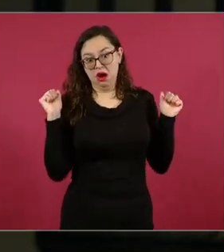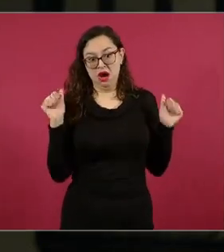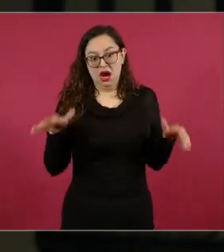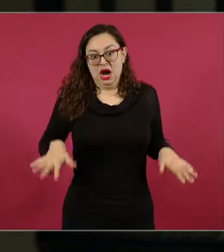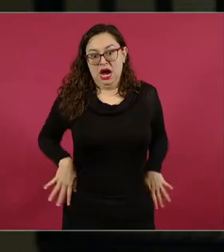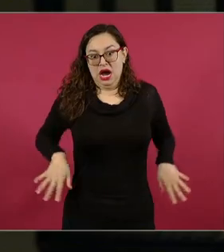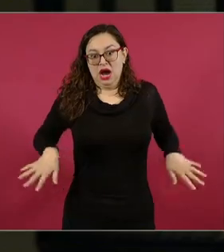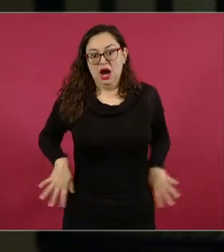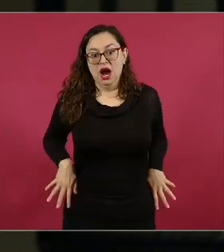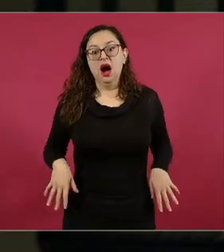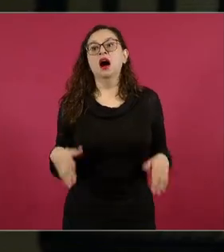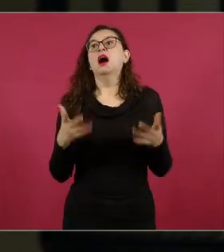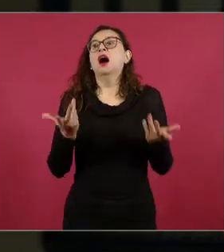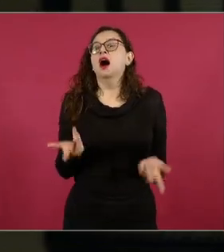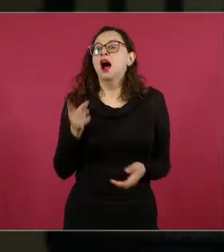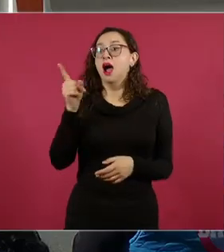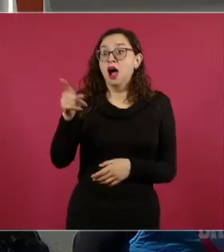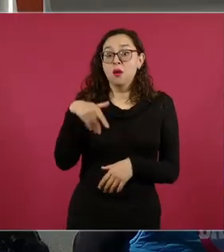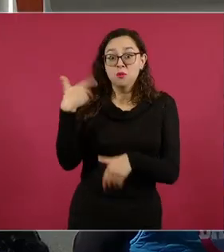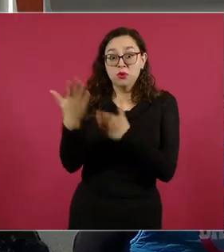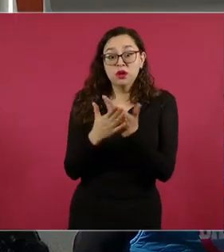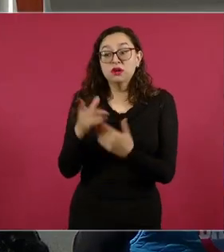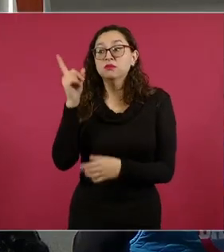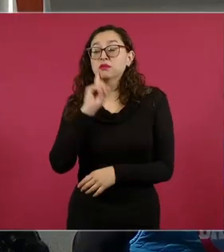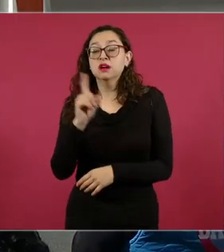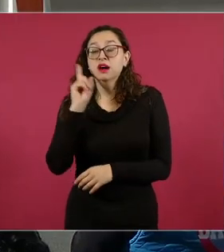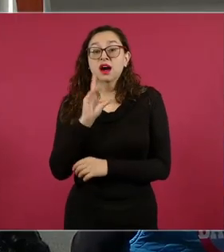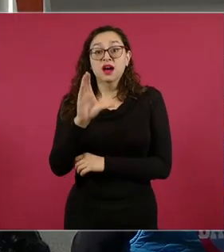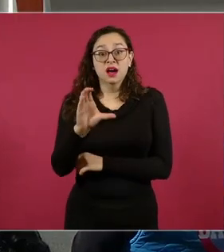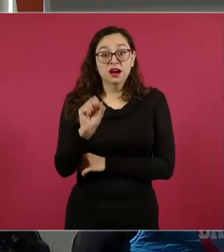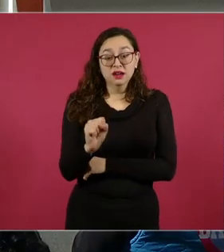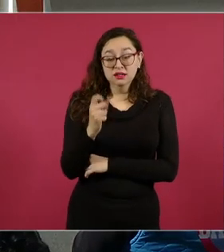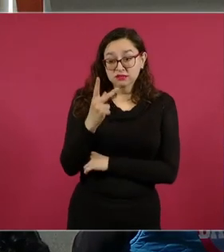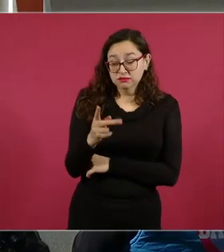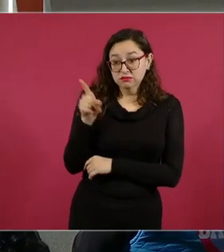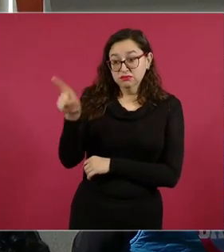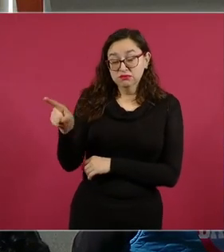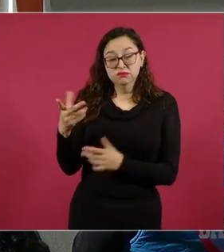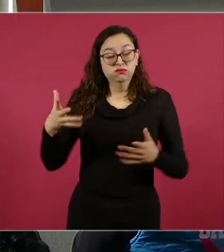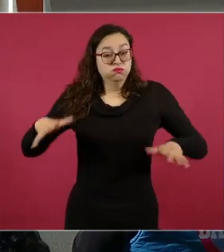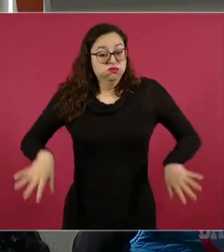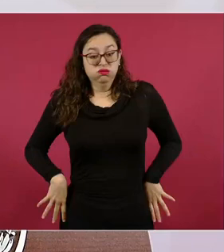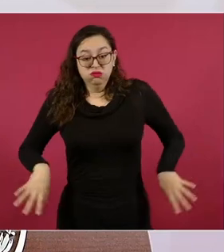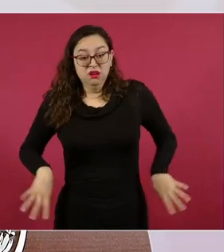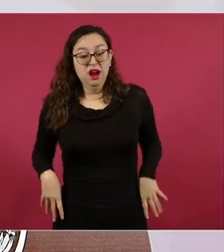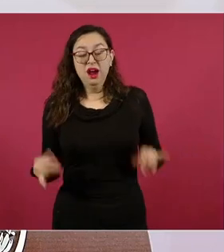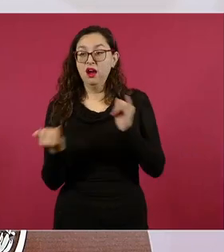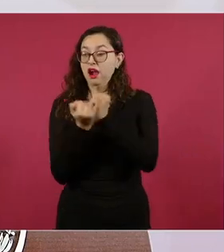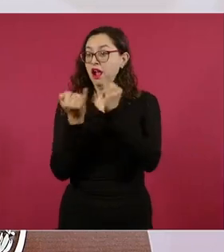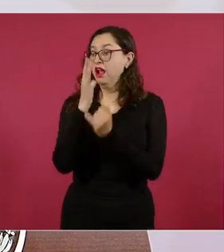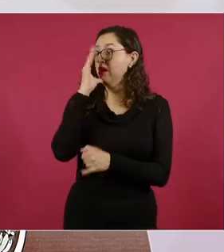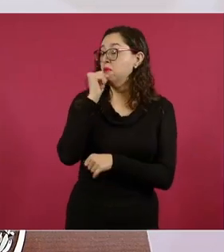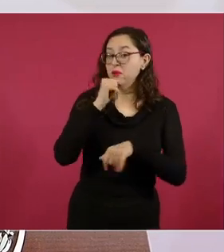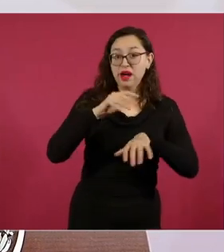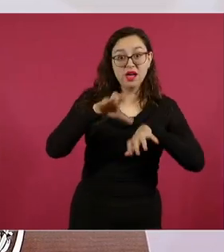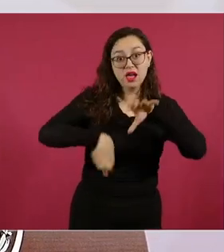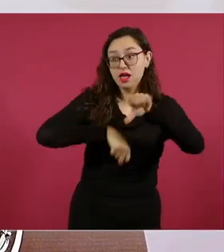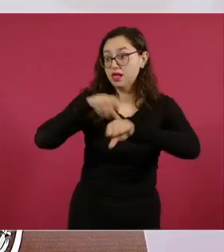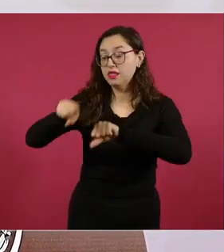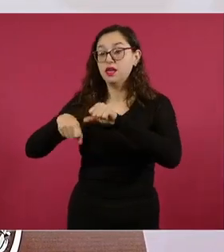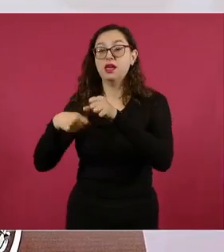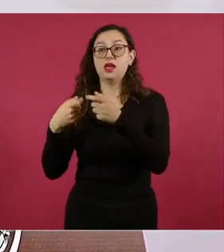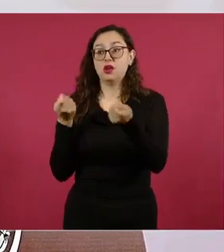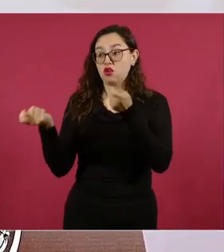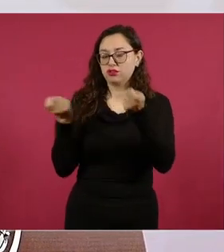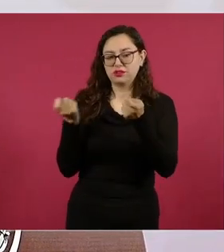Estado mexicano no tiene control de zonas. Y digo descarado y creo que no exagero, presidente, cuando estamos